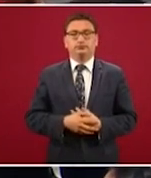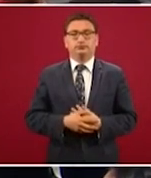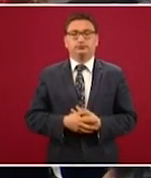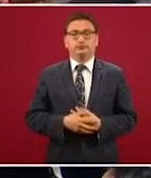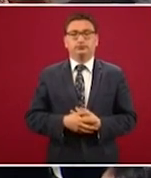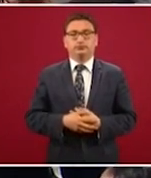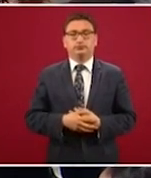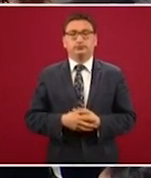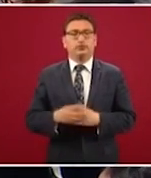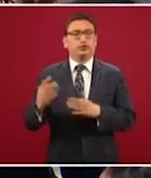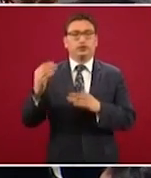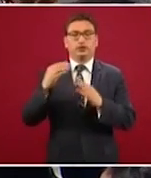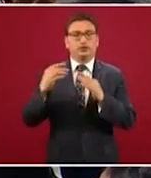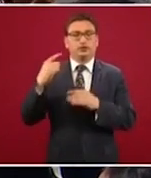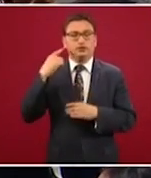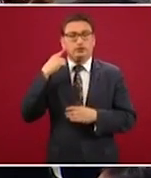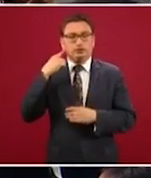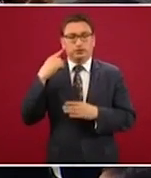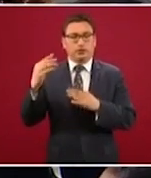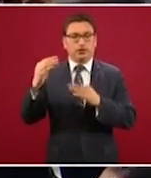Tenemos una página de. ¿Por qué no?